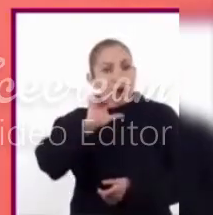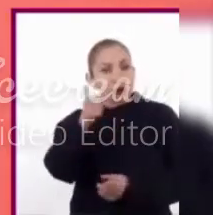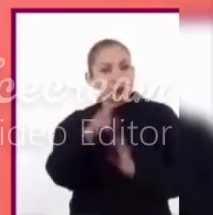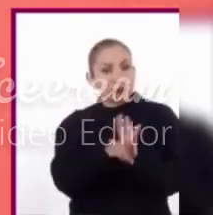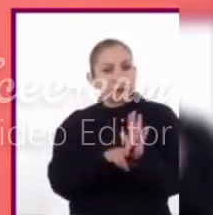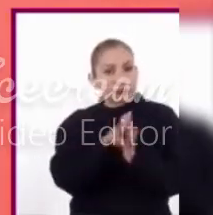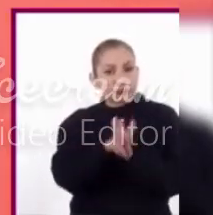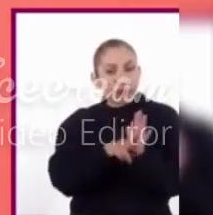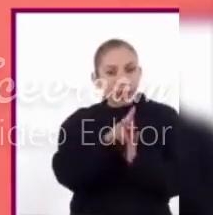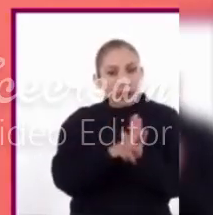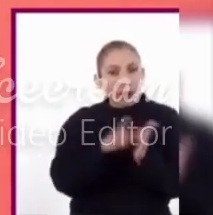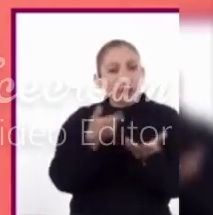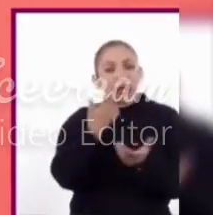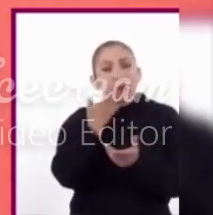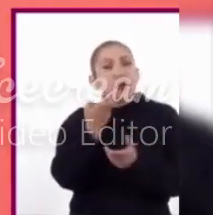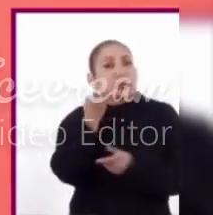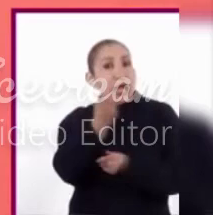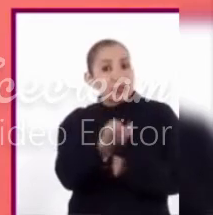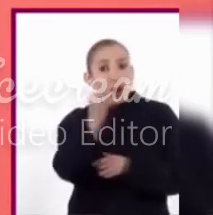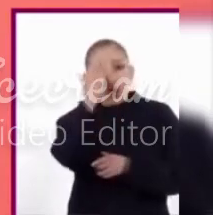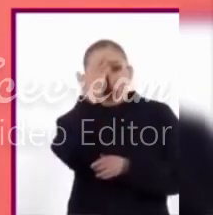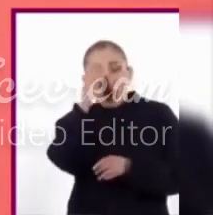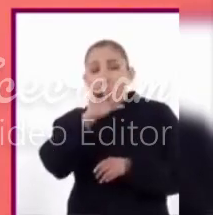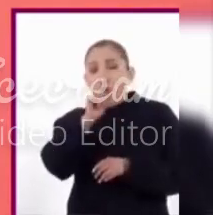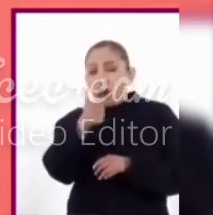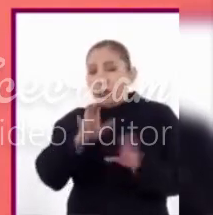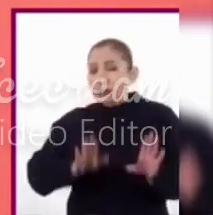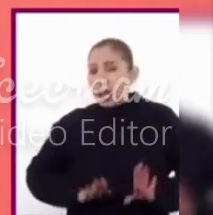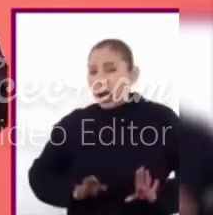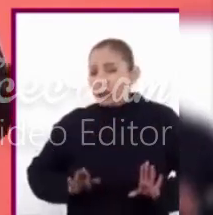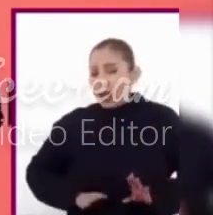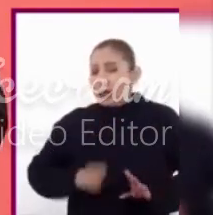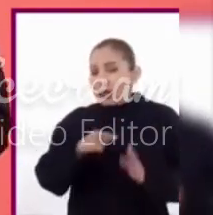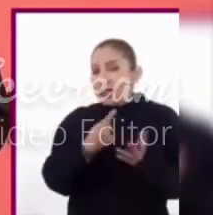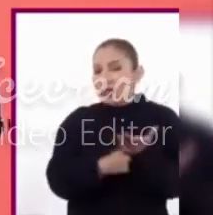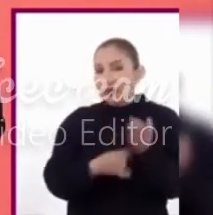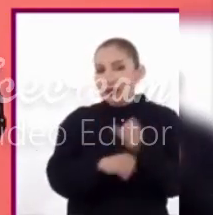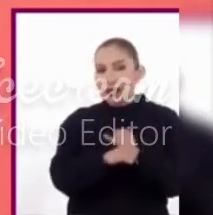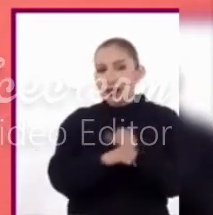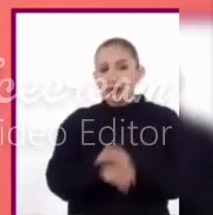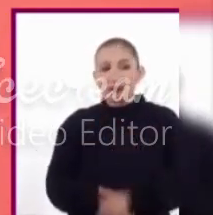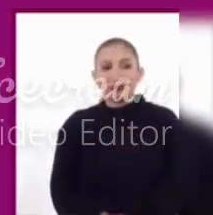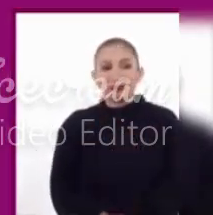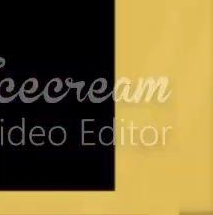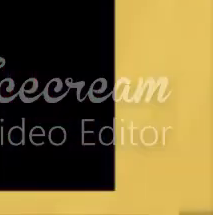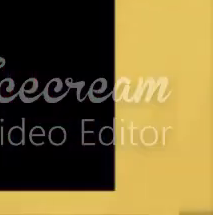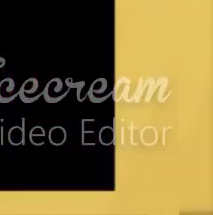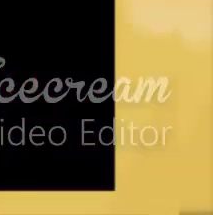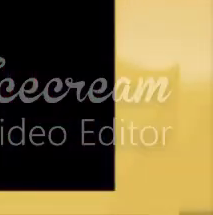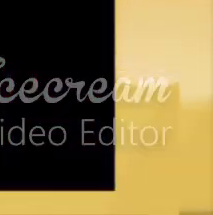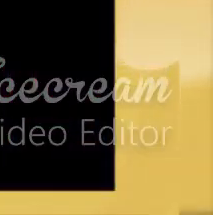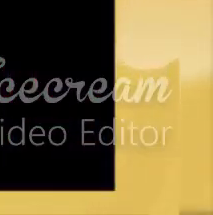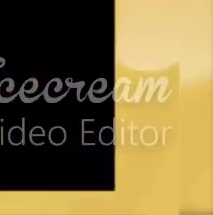siguiente video con la intención de que conozcan otras características del Internet.